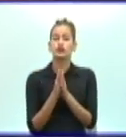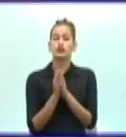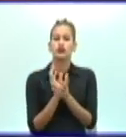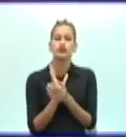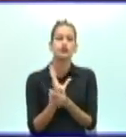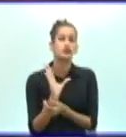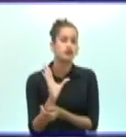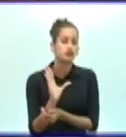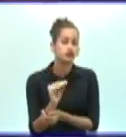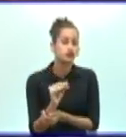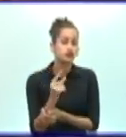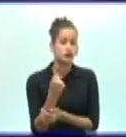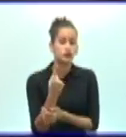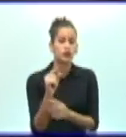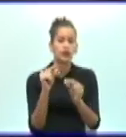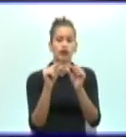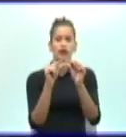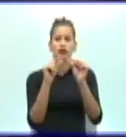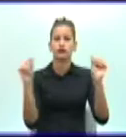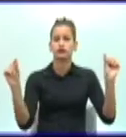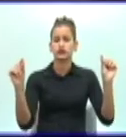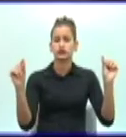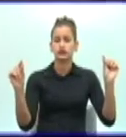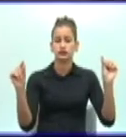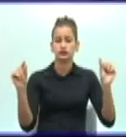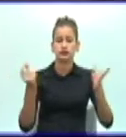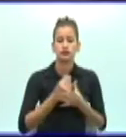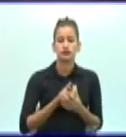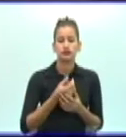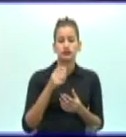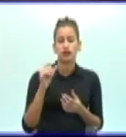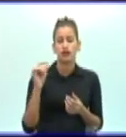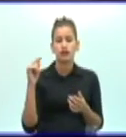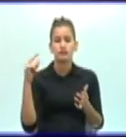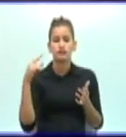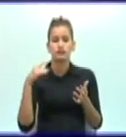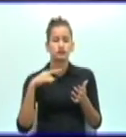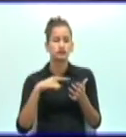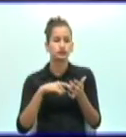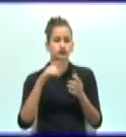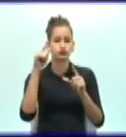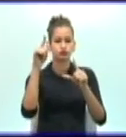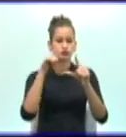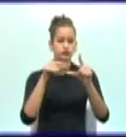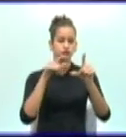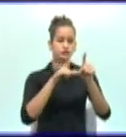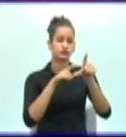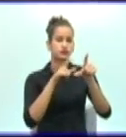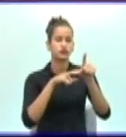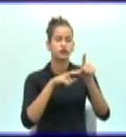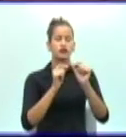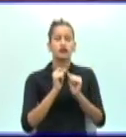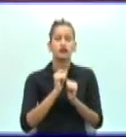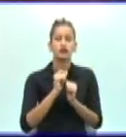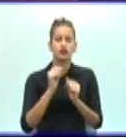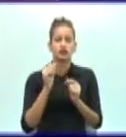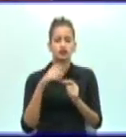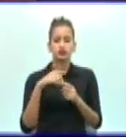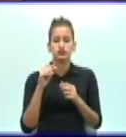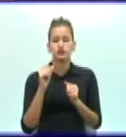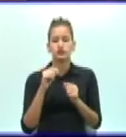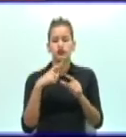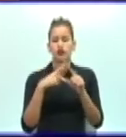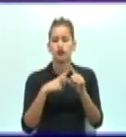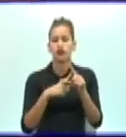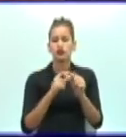una recta que pasa desde el vértice del ángulo y lo ha dividido en dos ángulos iguales. ¿Qué